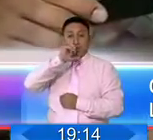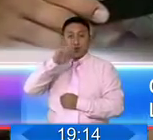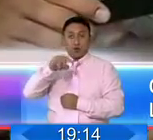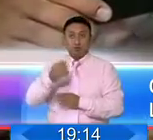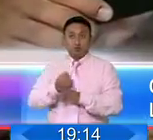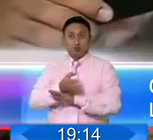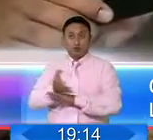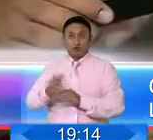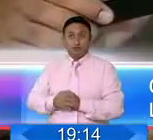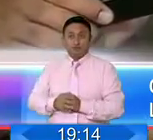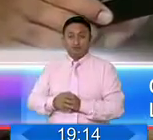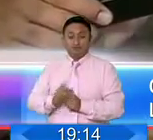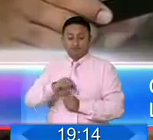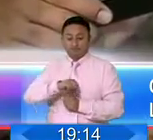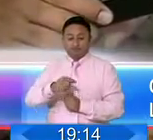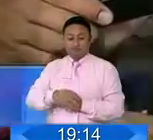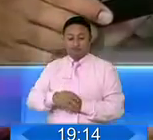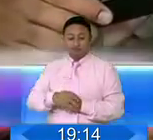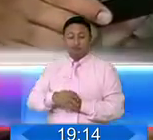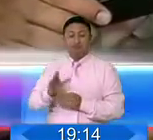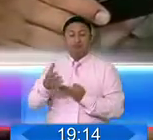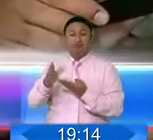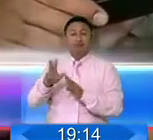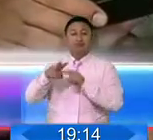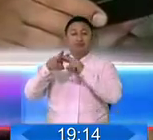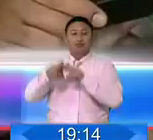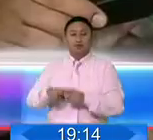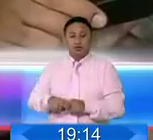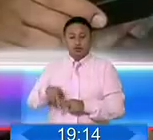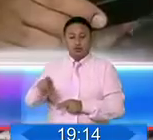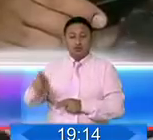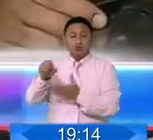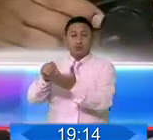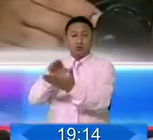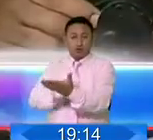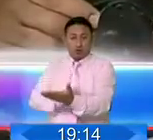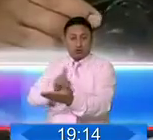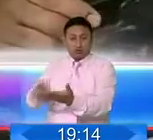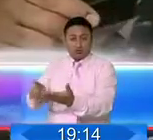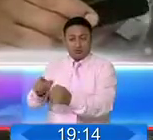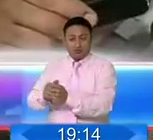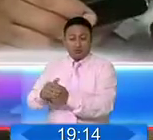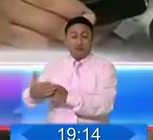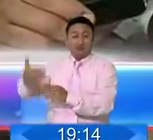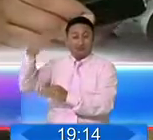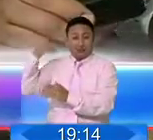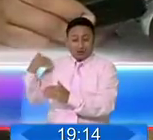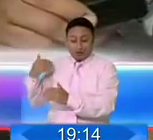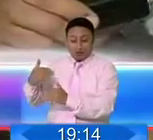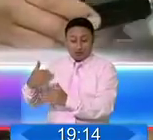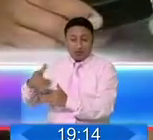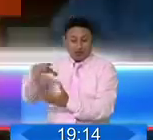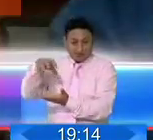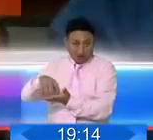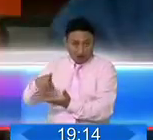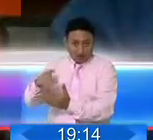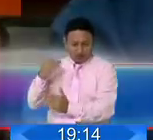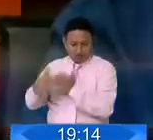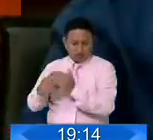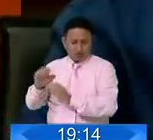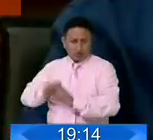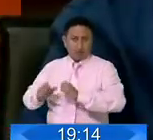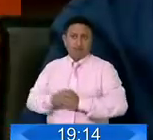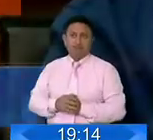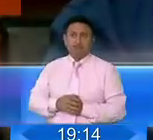un programa de auditoría integral a los proyectos que se ejecutan y desarrollan en esa provincia. En